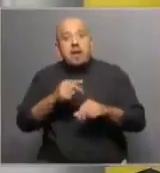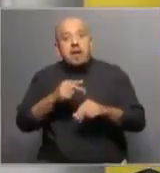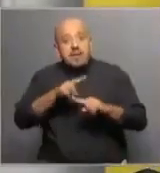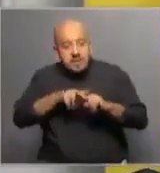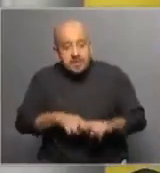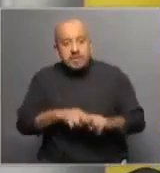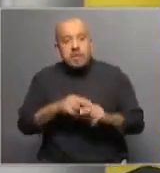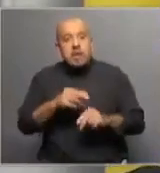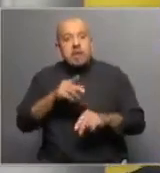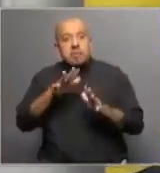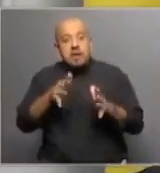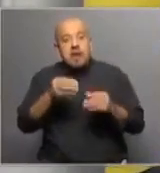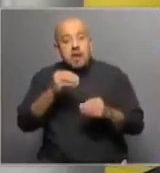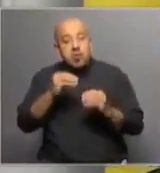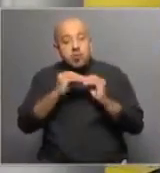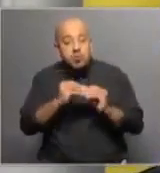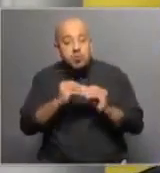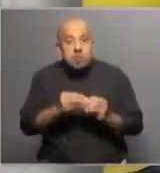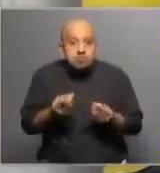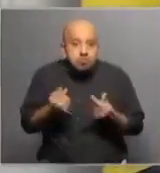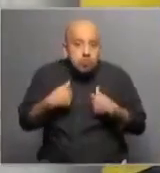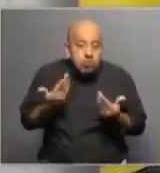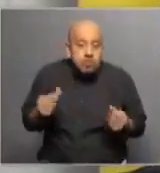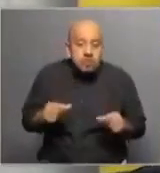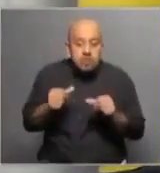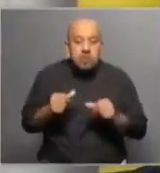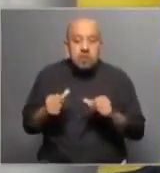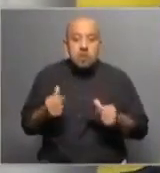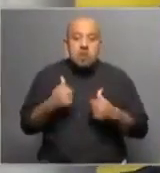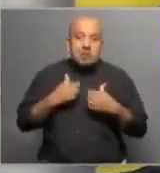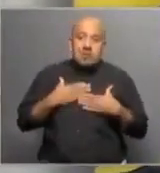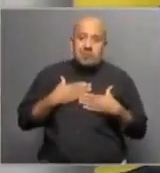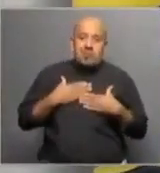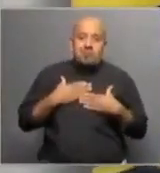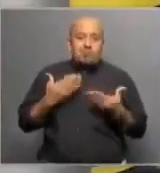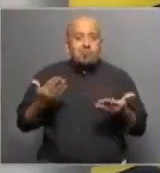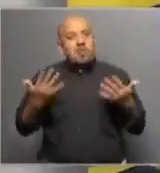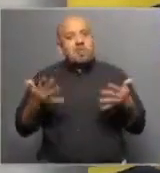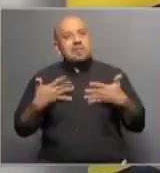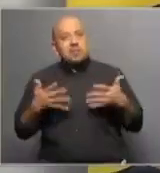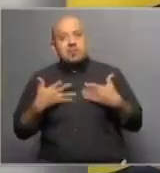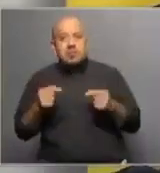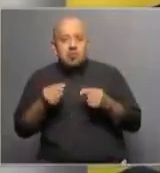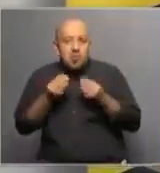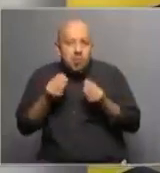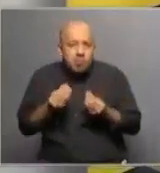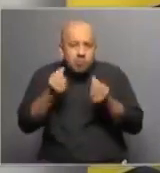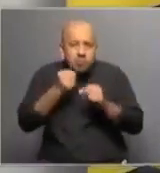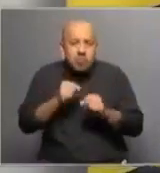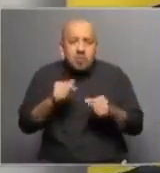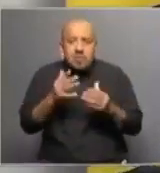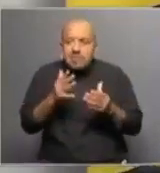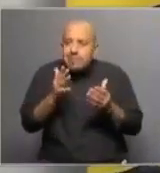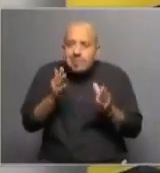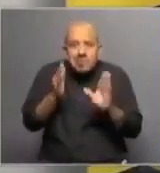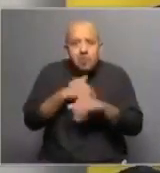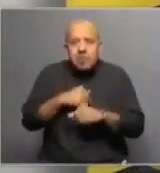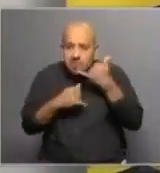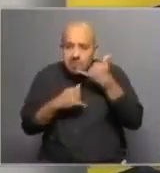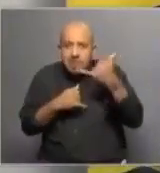nada lo que yo me quejo es que era digital como posible que no puedas acceder a estos servicios